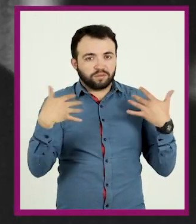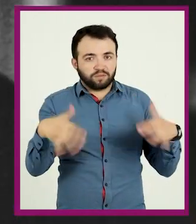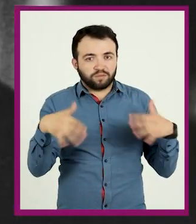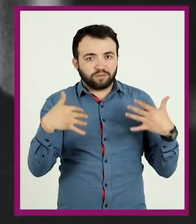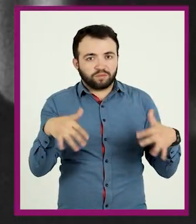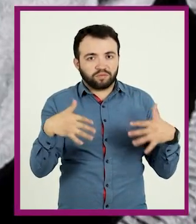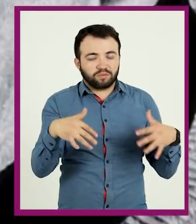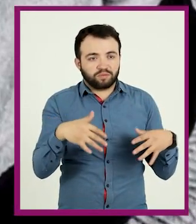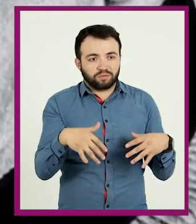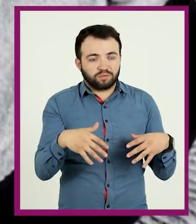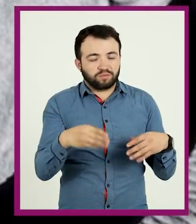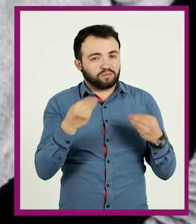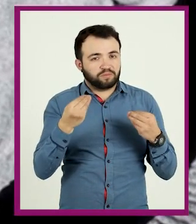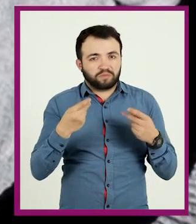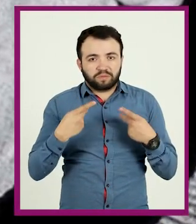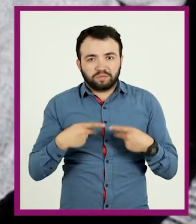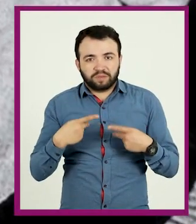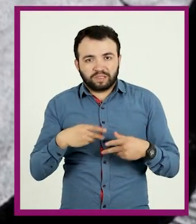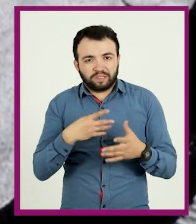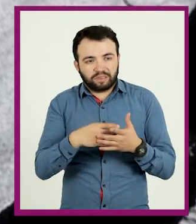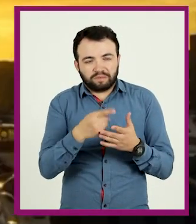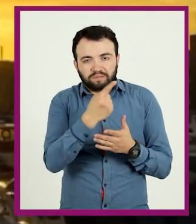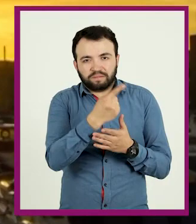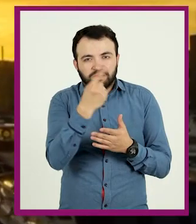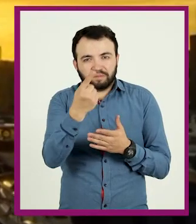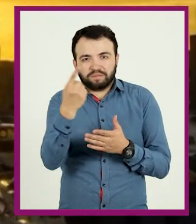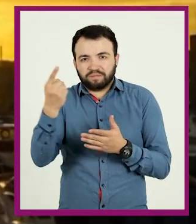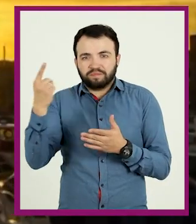Jacques Derrida y Louis Althusser.